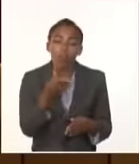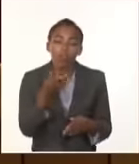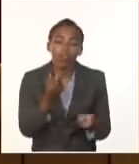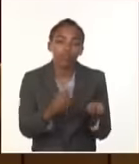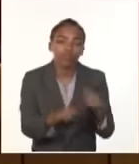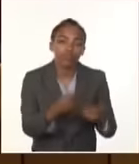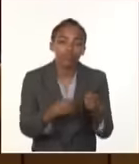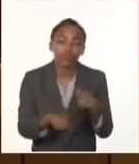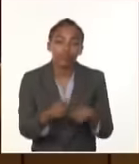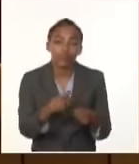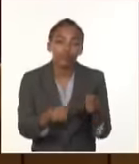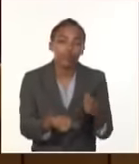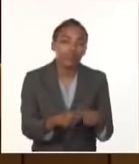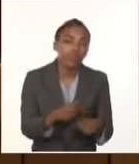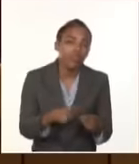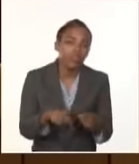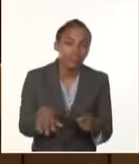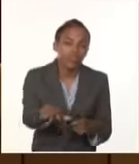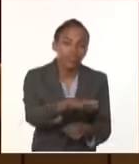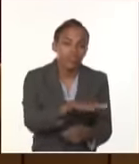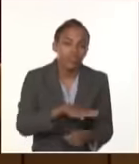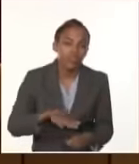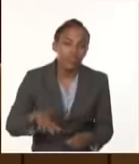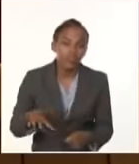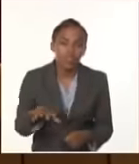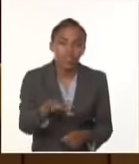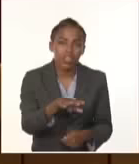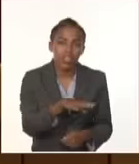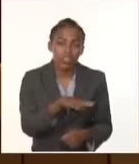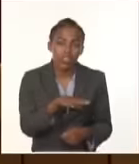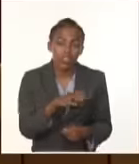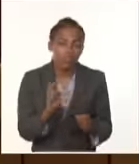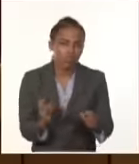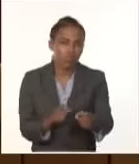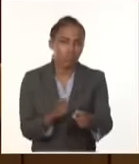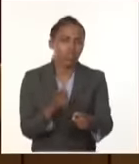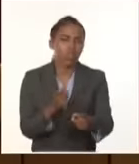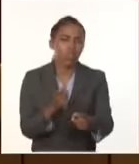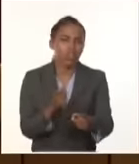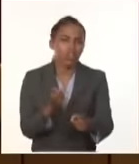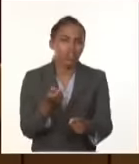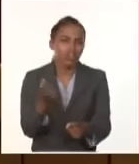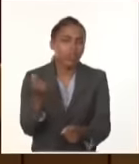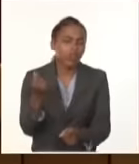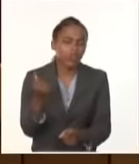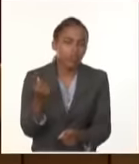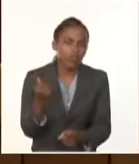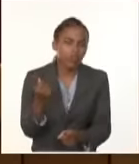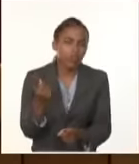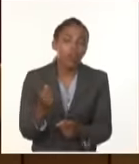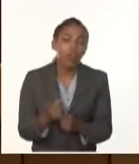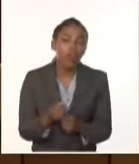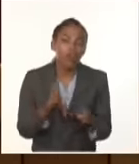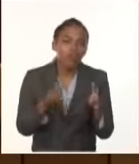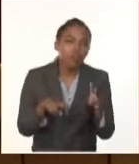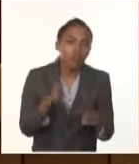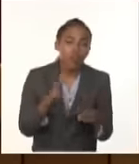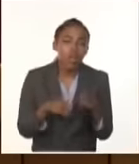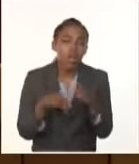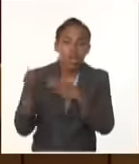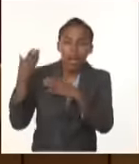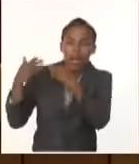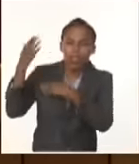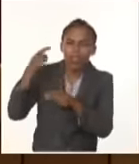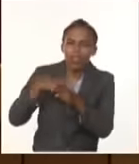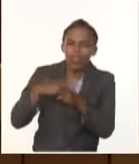partes? ¿No son formas innegables de guerra económica? Buscar antecedentes históricos será más difícil